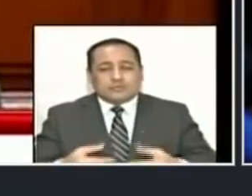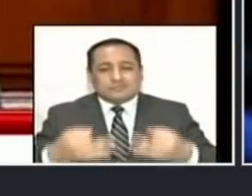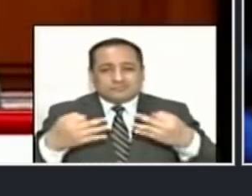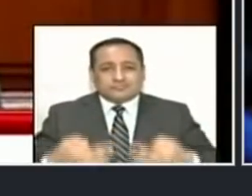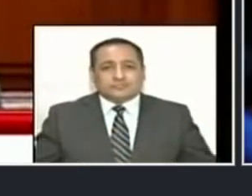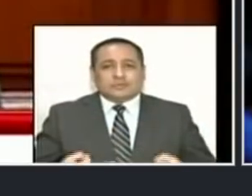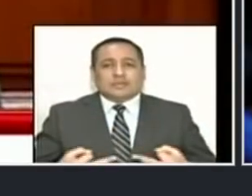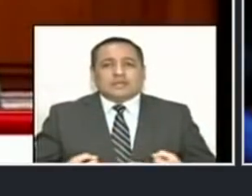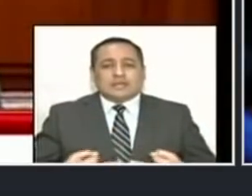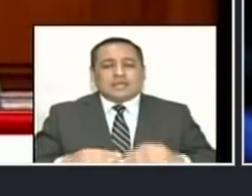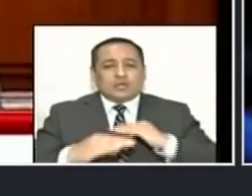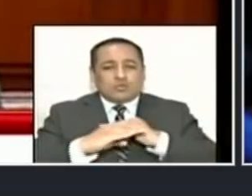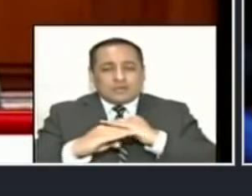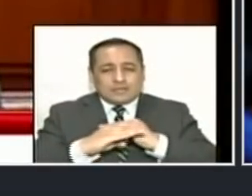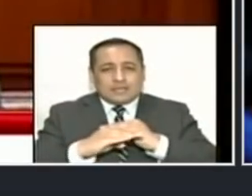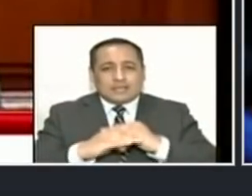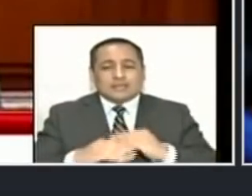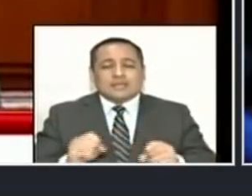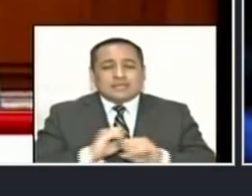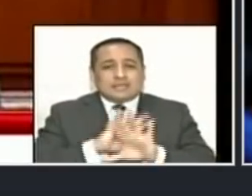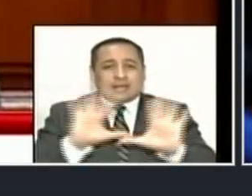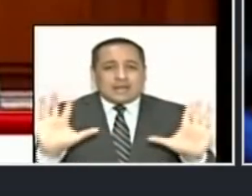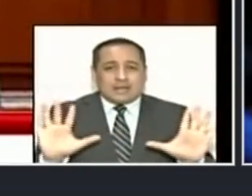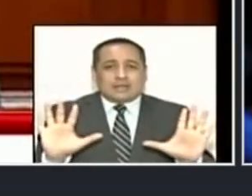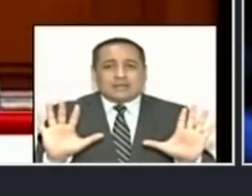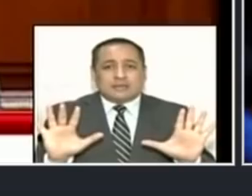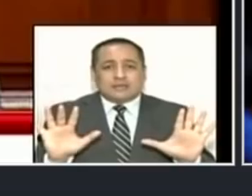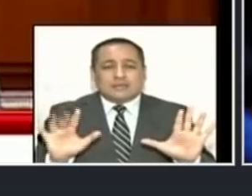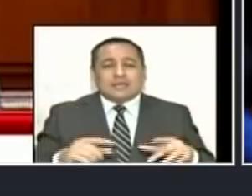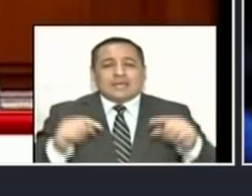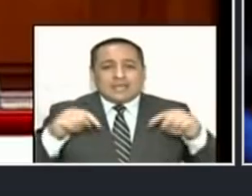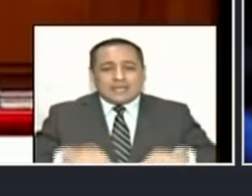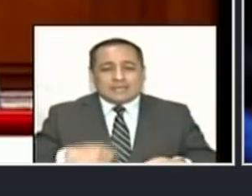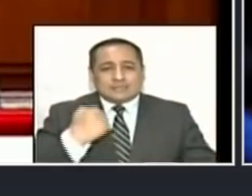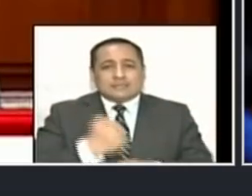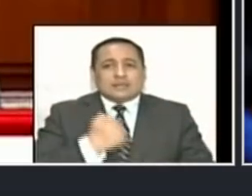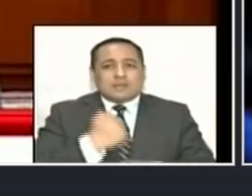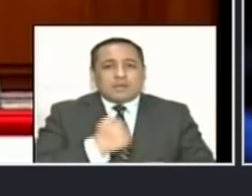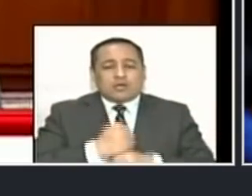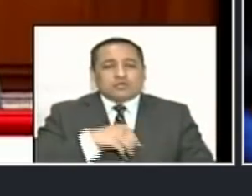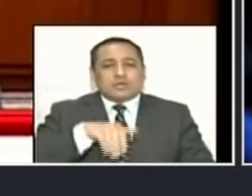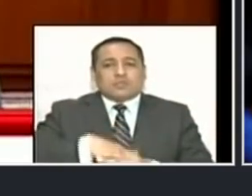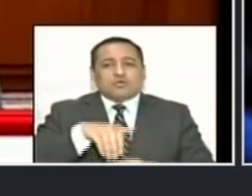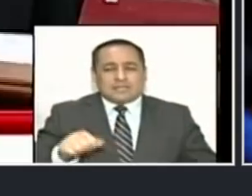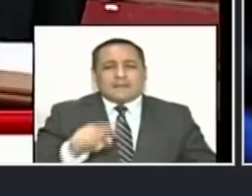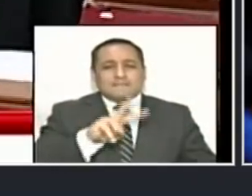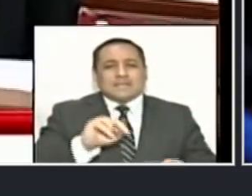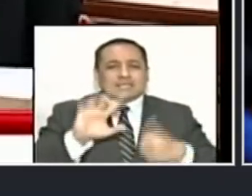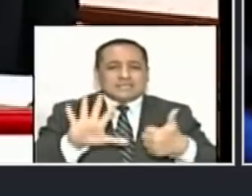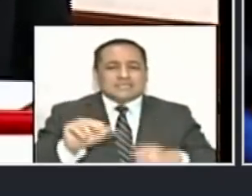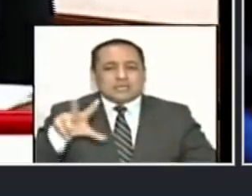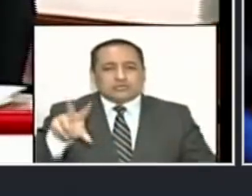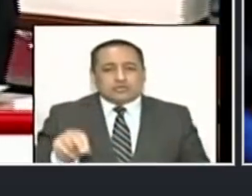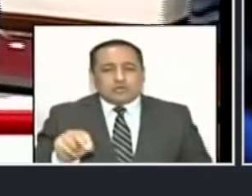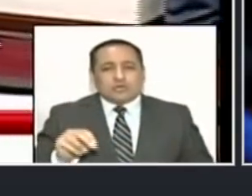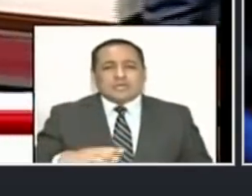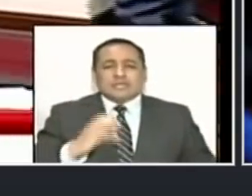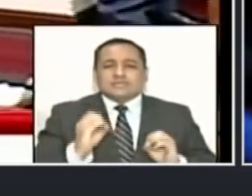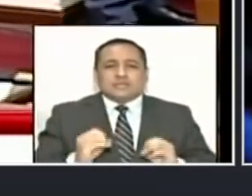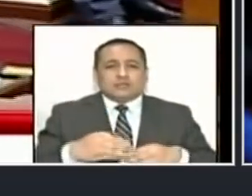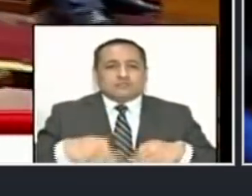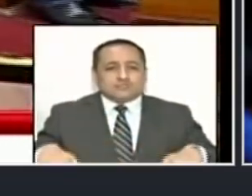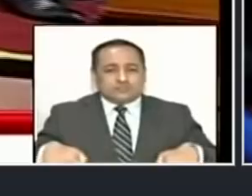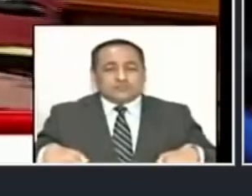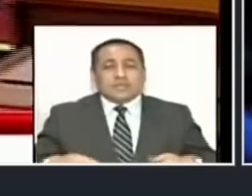político electoral que hace que no tengamos una representación de la ciudadanía adecuada. Así es. Ahora,